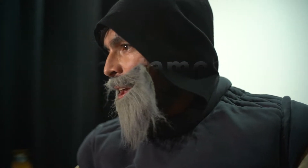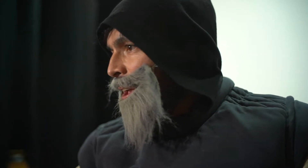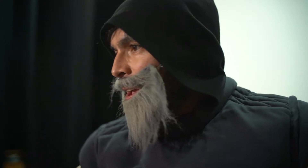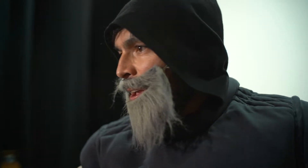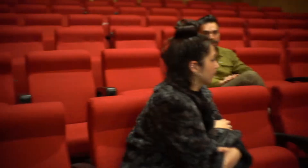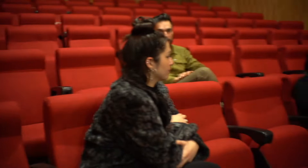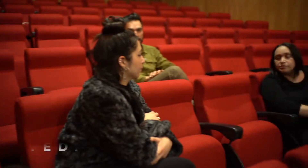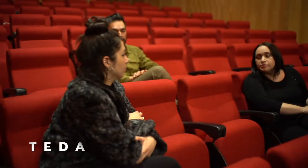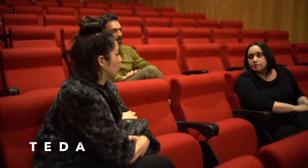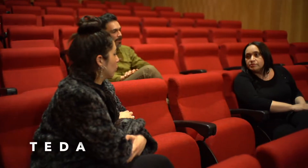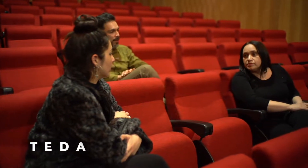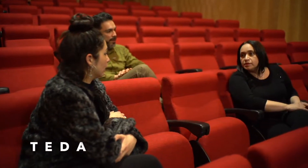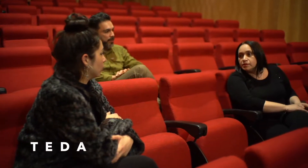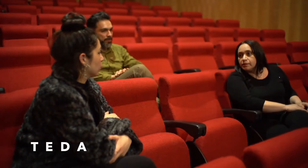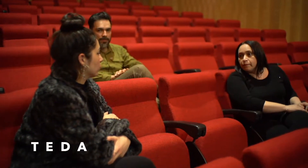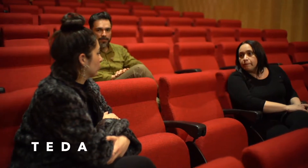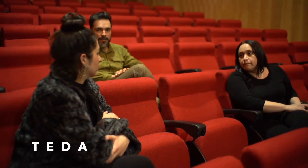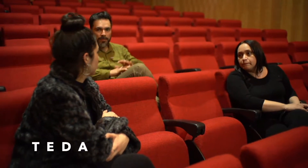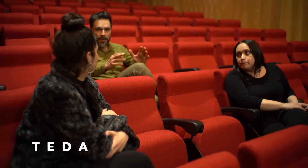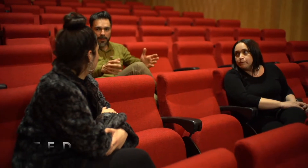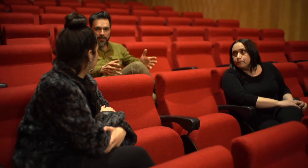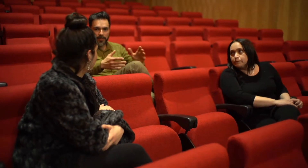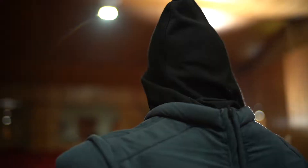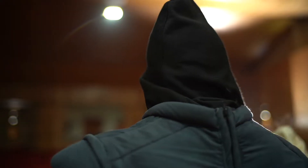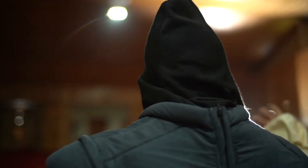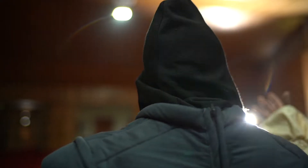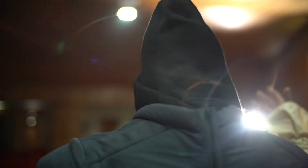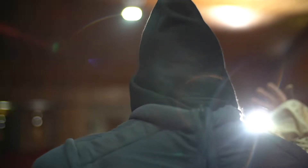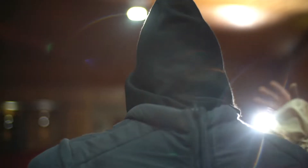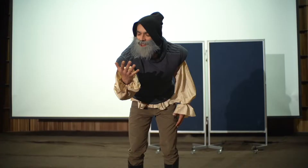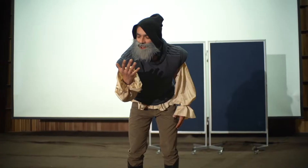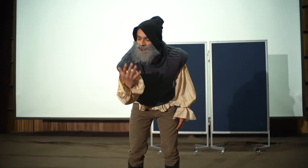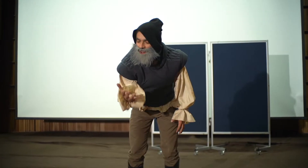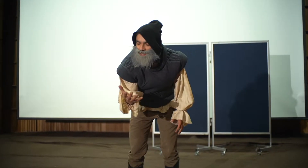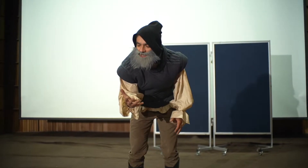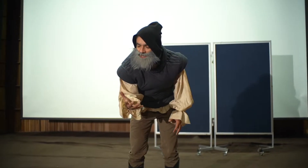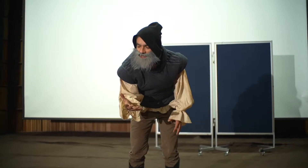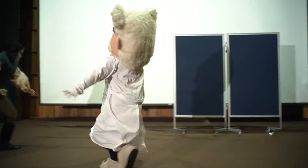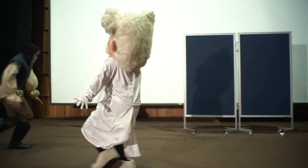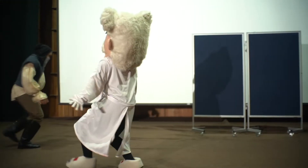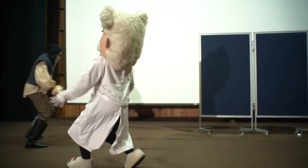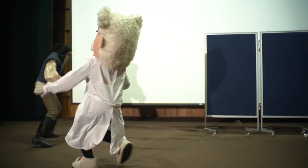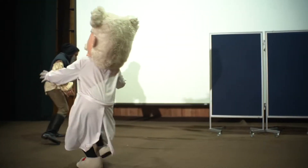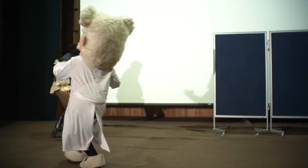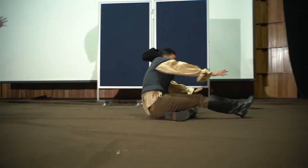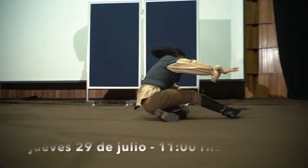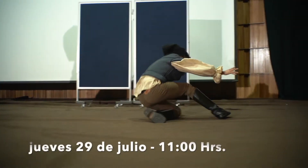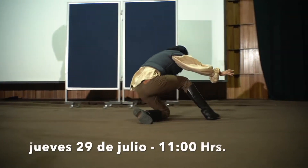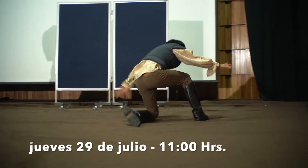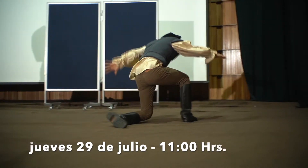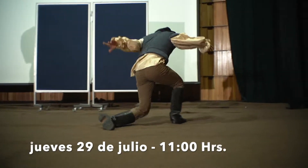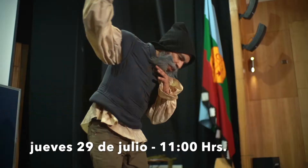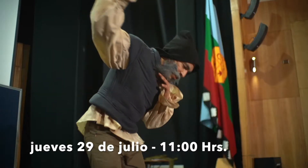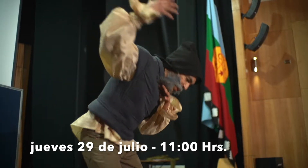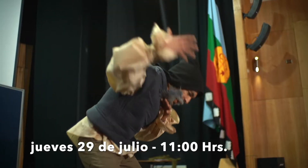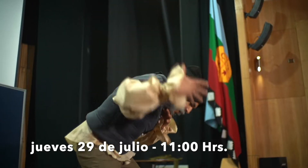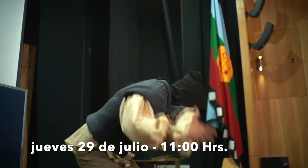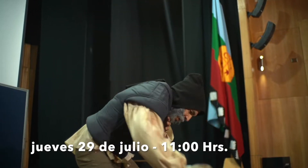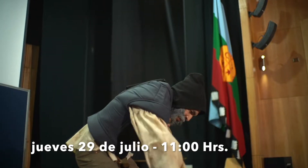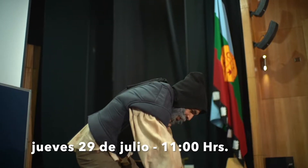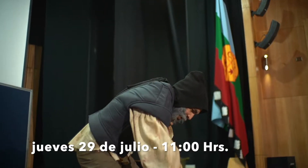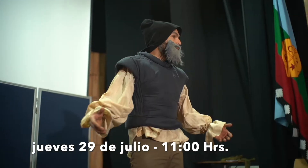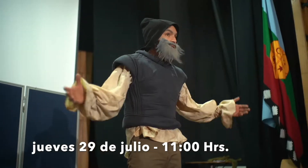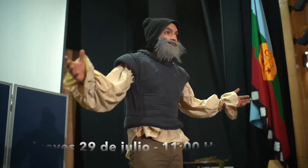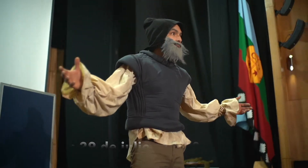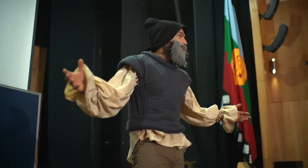TEVA. Gracias, equipos, compañería. Esta obra se presentará el día jueves 29 de julio a